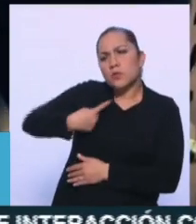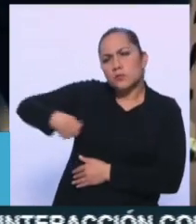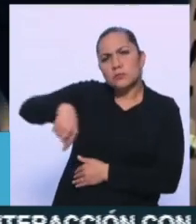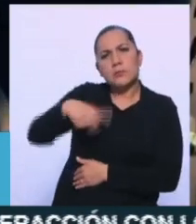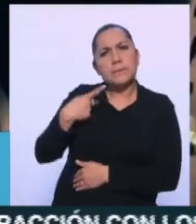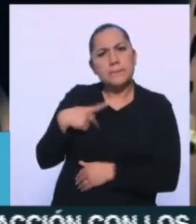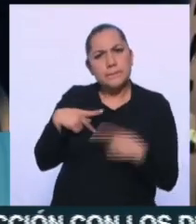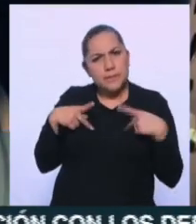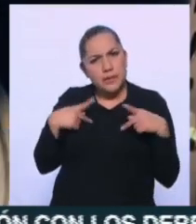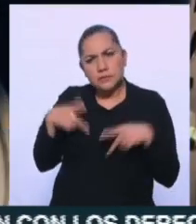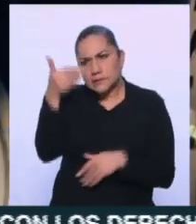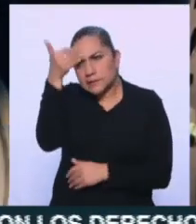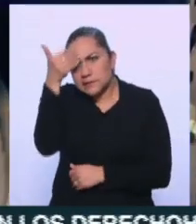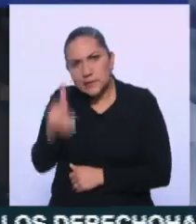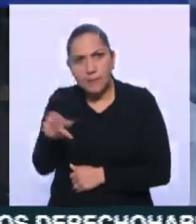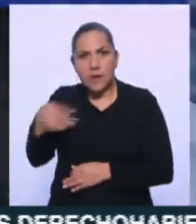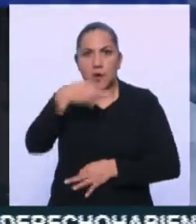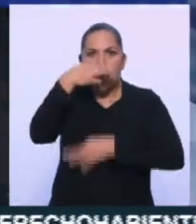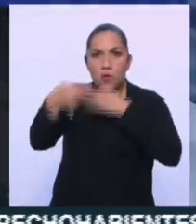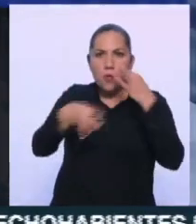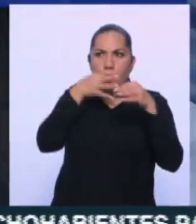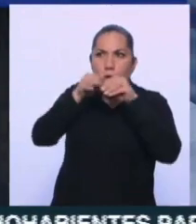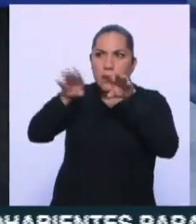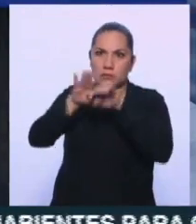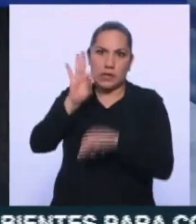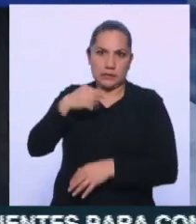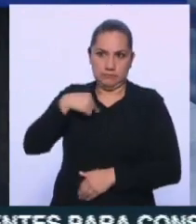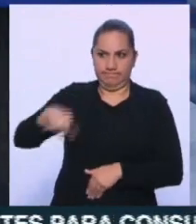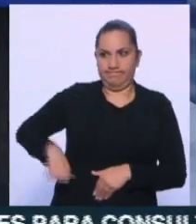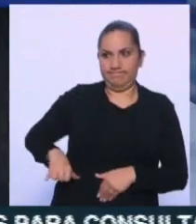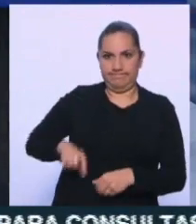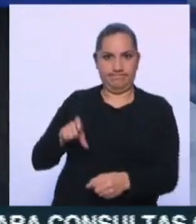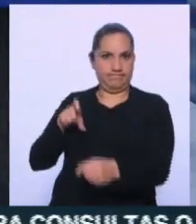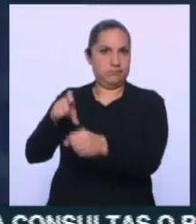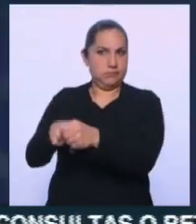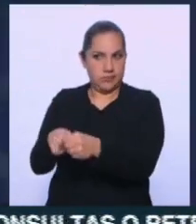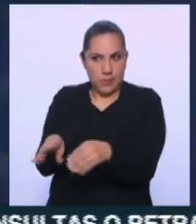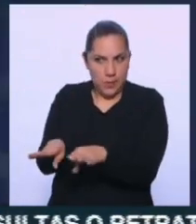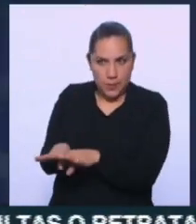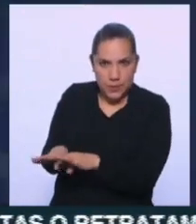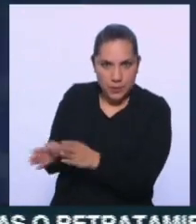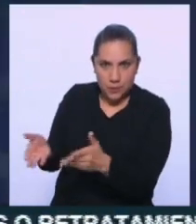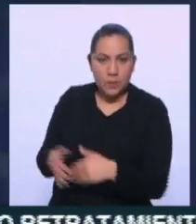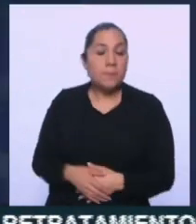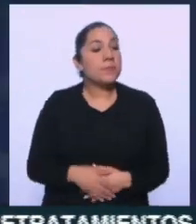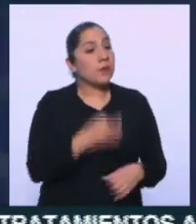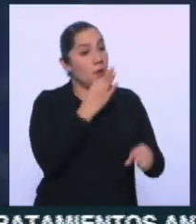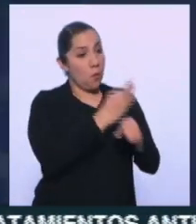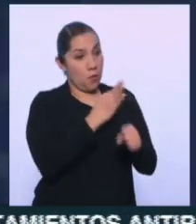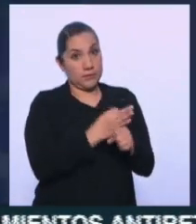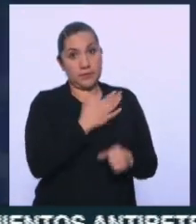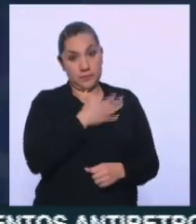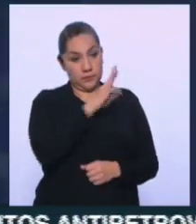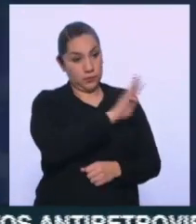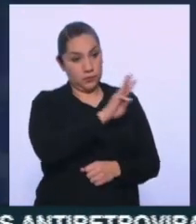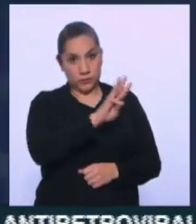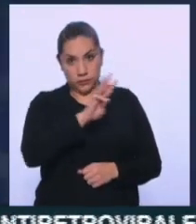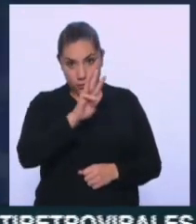caso, pues treparnos a ellas, ¿no? Están en nuestra página, ya están las 9 convocatorias que tenemos ahorita abiertas,